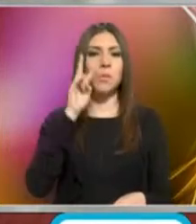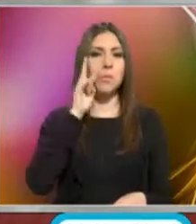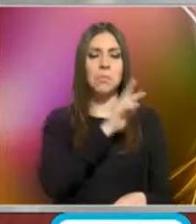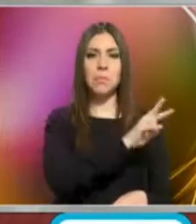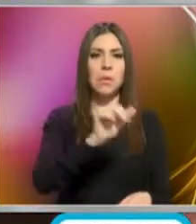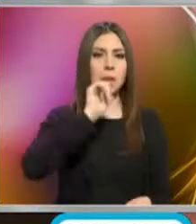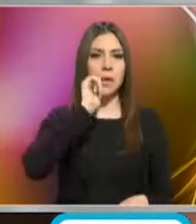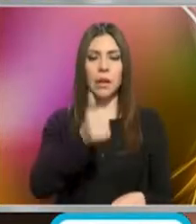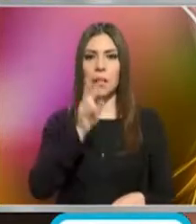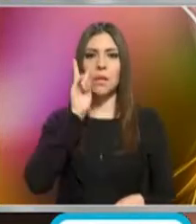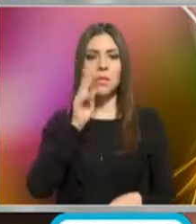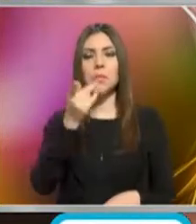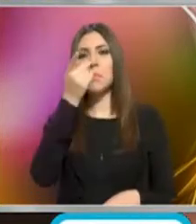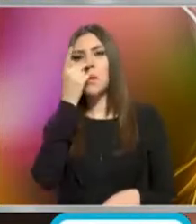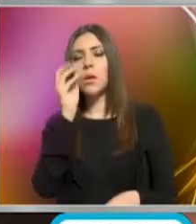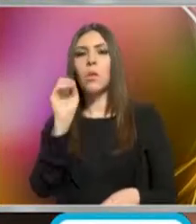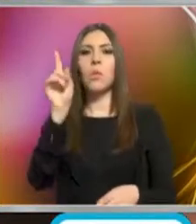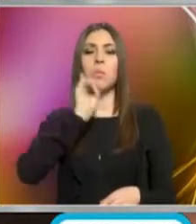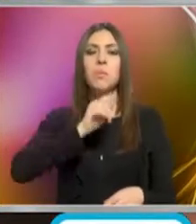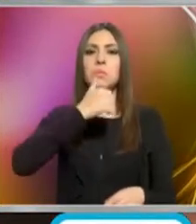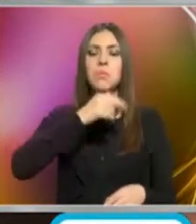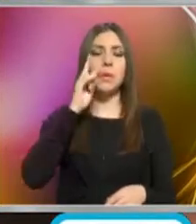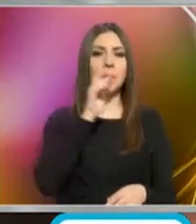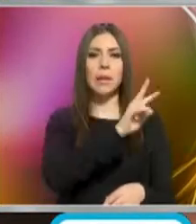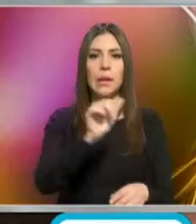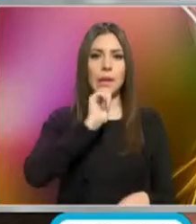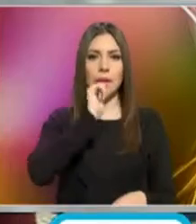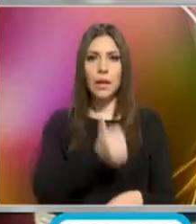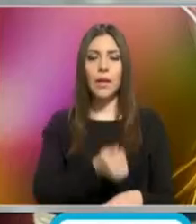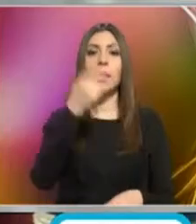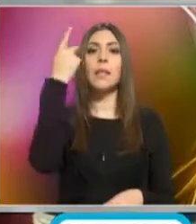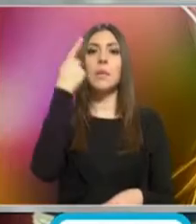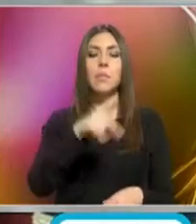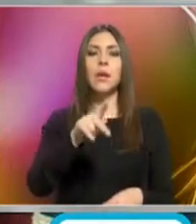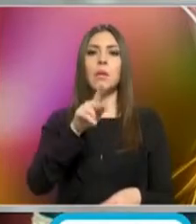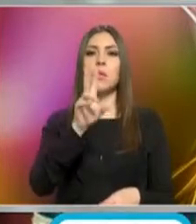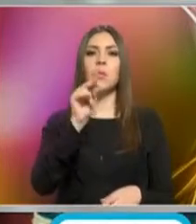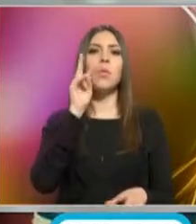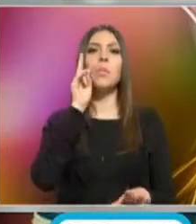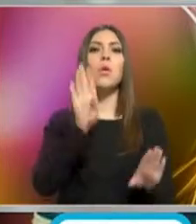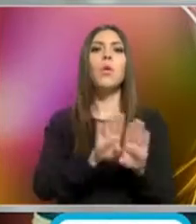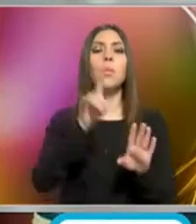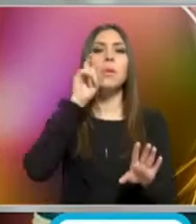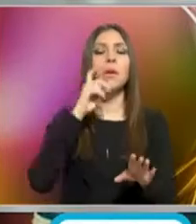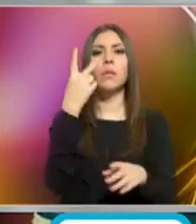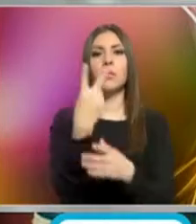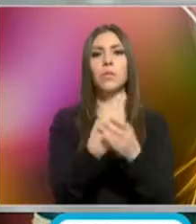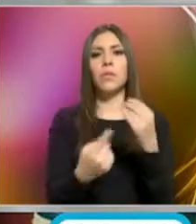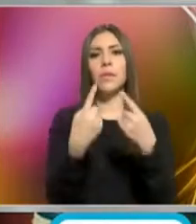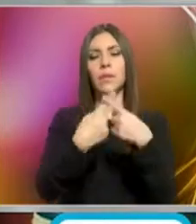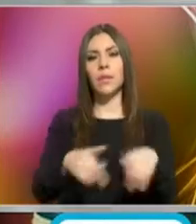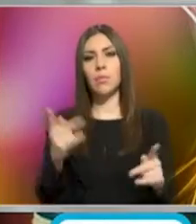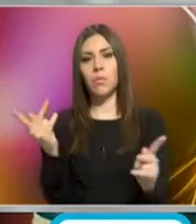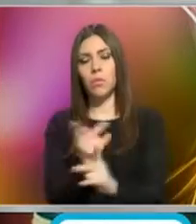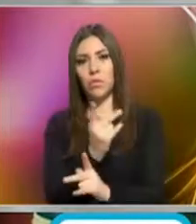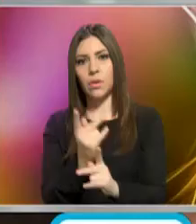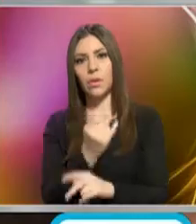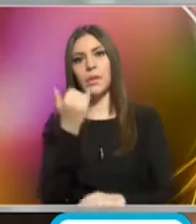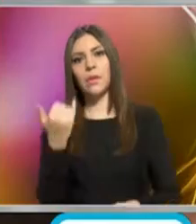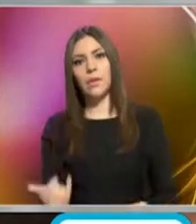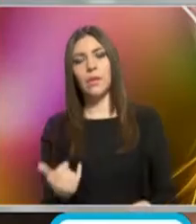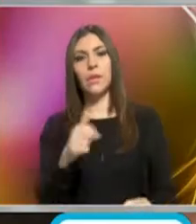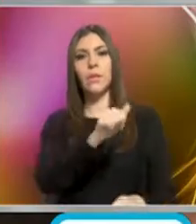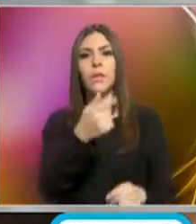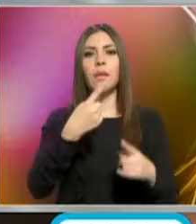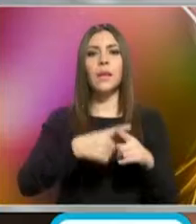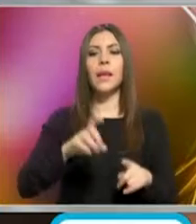no vemos penetraciones. Ok. Esto sería como de una manera quizá muy burda, muy simplista Sí. de hablar de la diferencia entre pornografía y la diferencia que hay